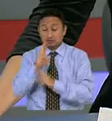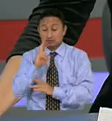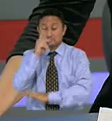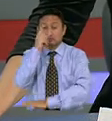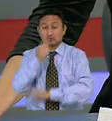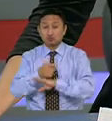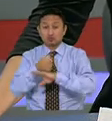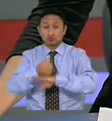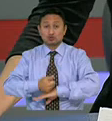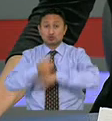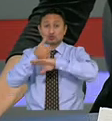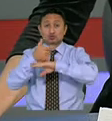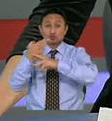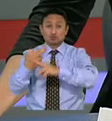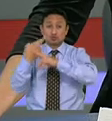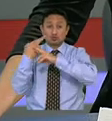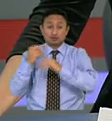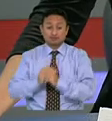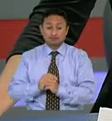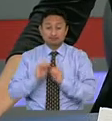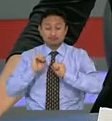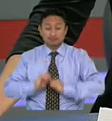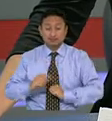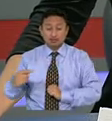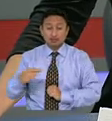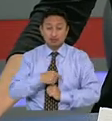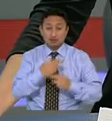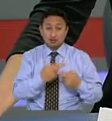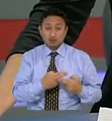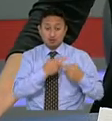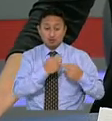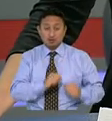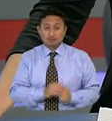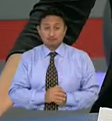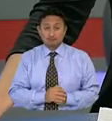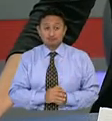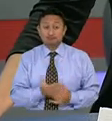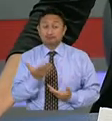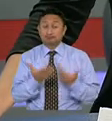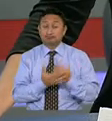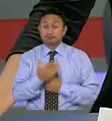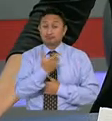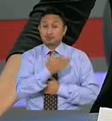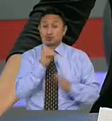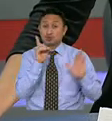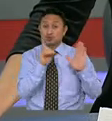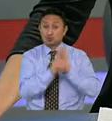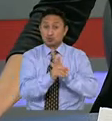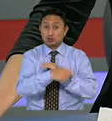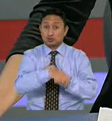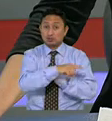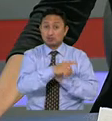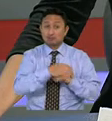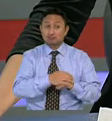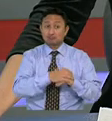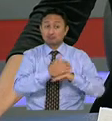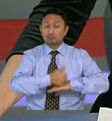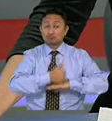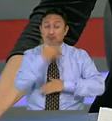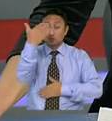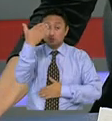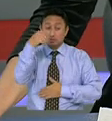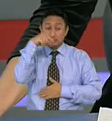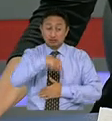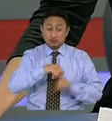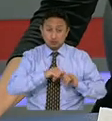legítima de autoridad competente y usurpación de funciones, podría ser acusado Jorge Yunda de insistir continuar en